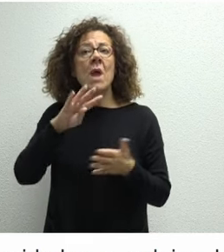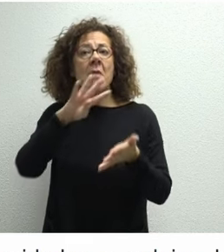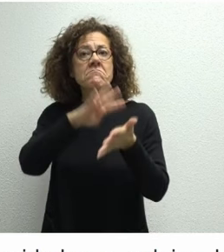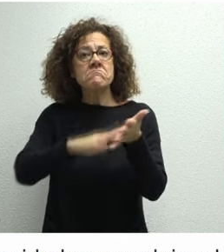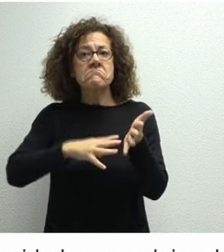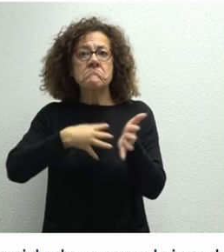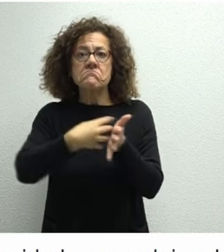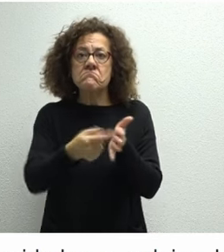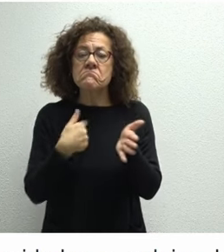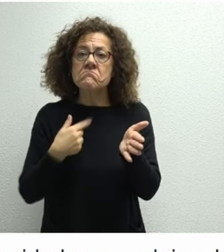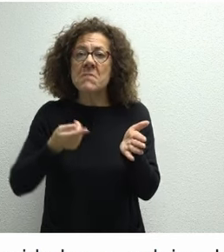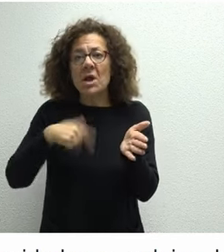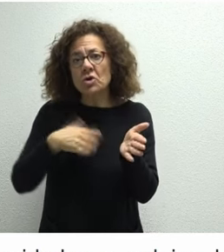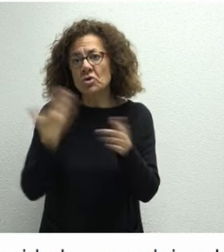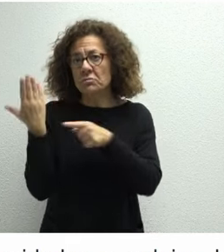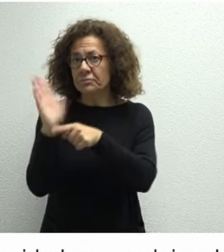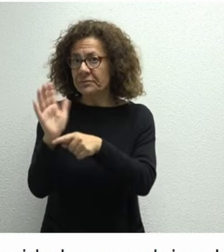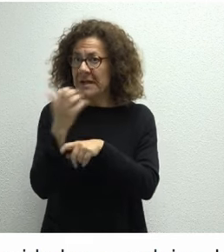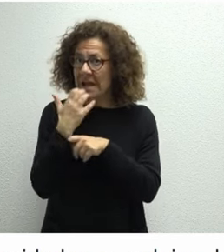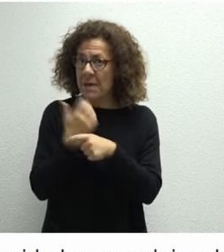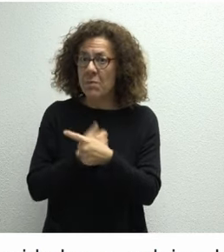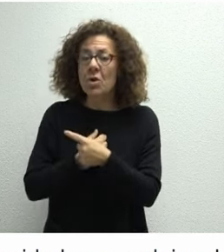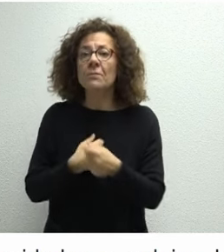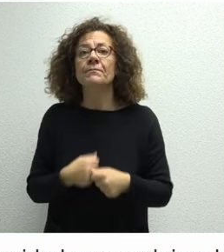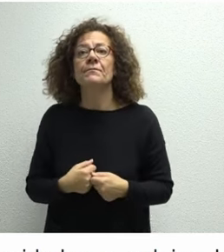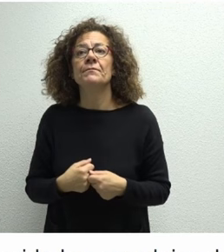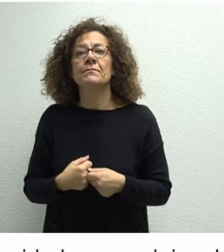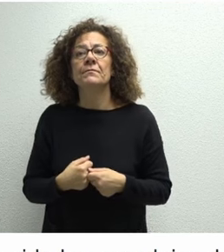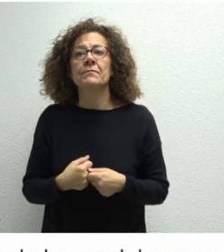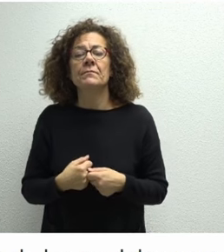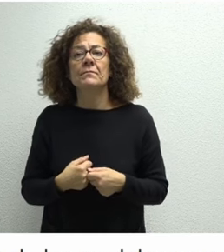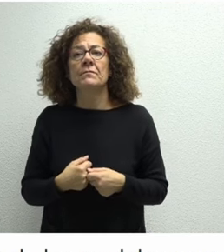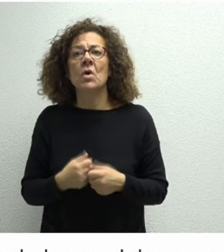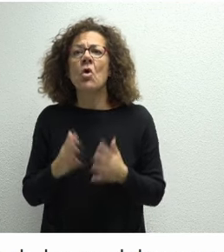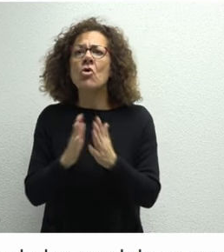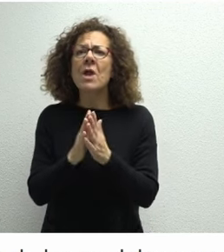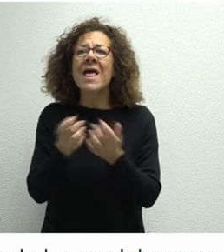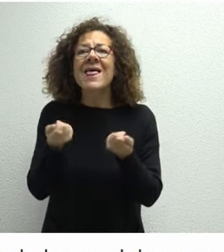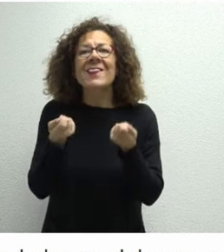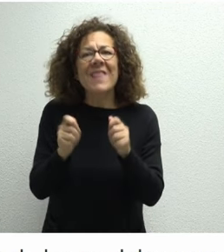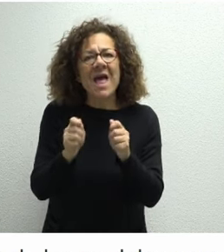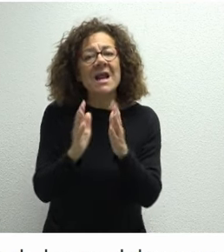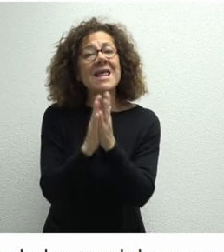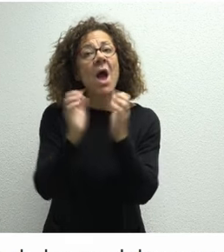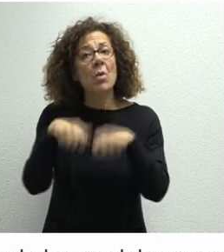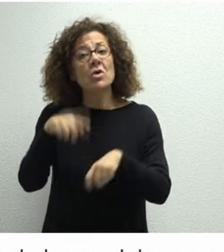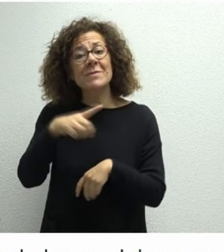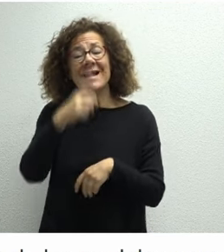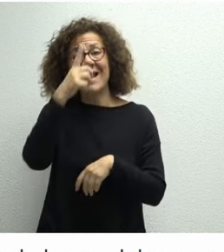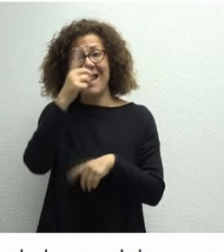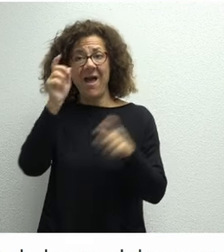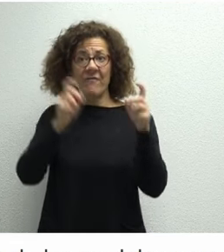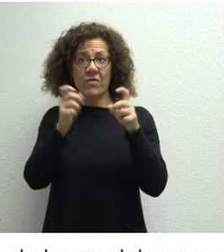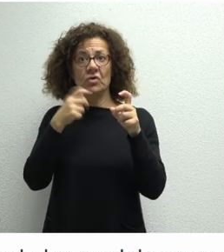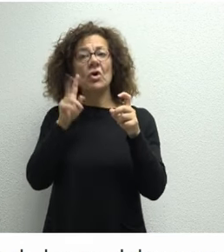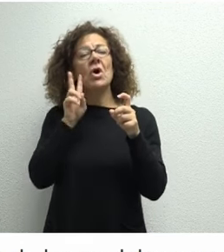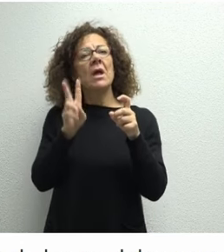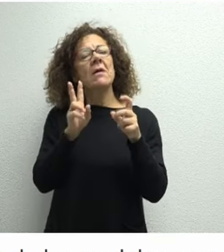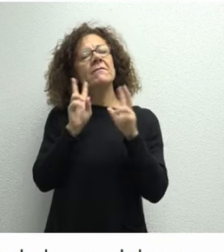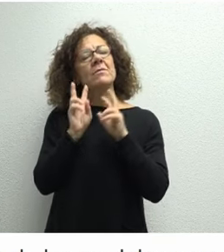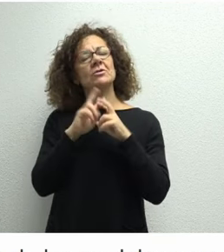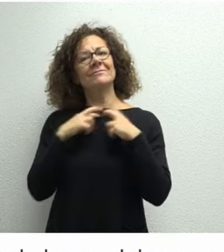que nosotros os ponemos aquí como ejemplo con con cierre de y acuerdos vale para que esa foto que vemos ahí en la que nos sentamos muchos